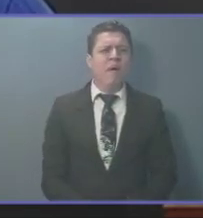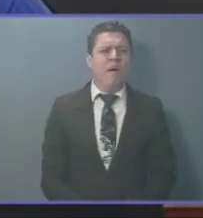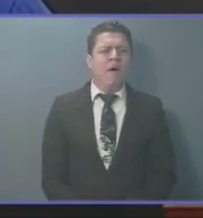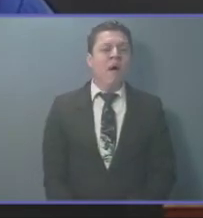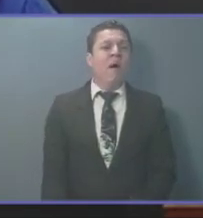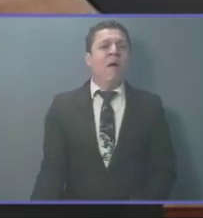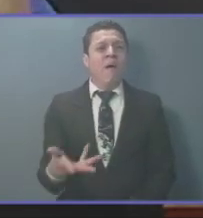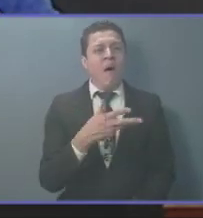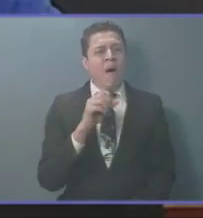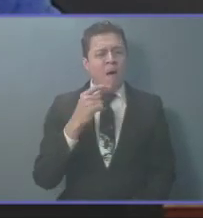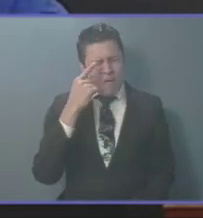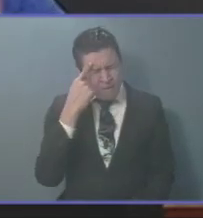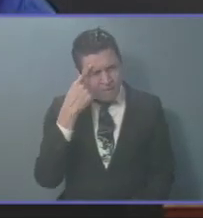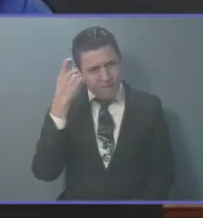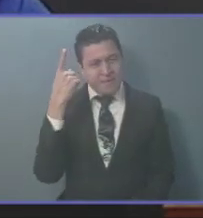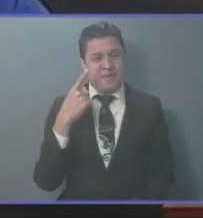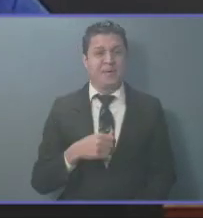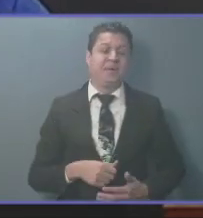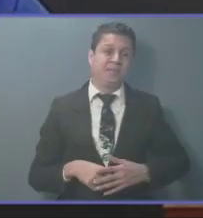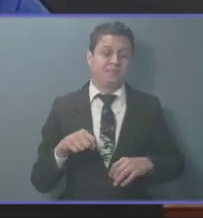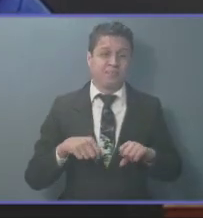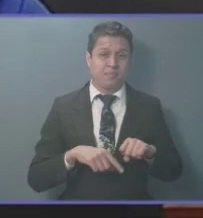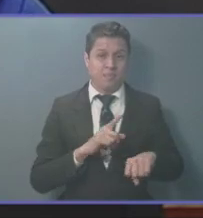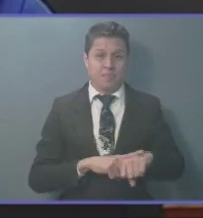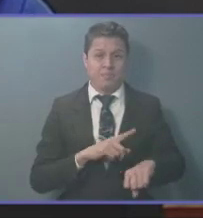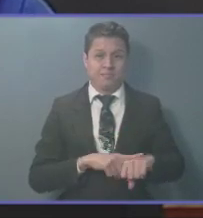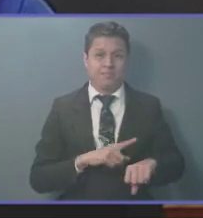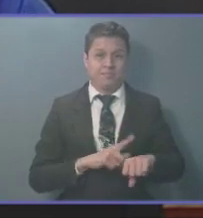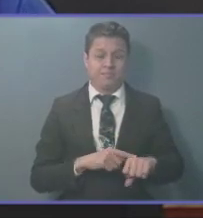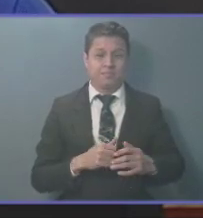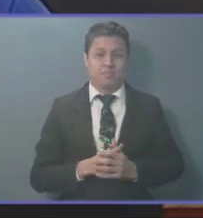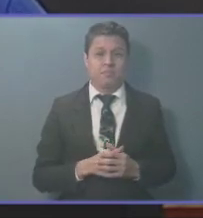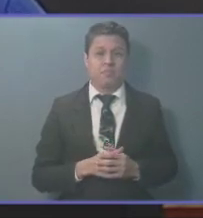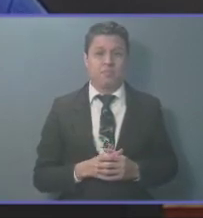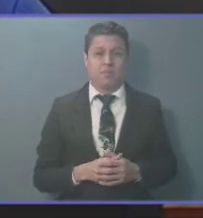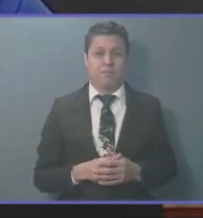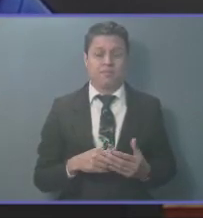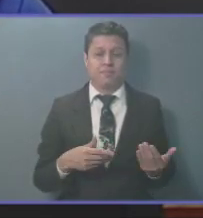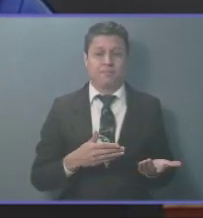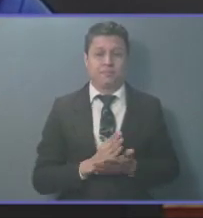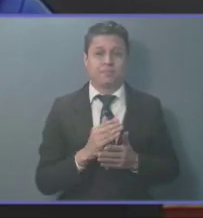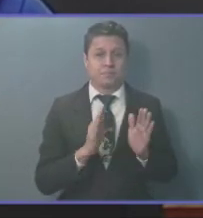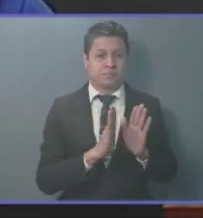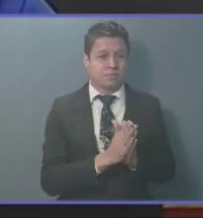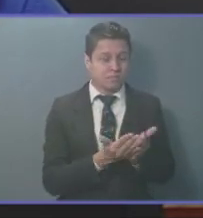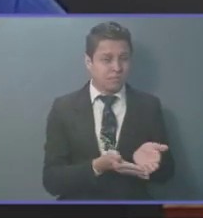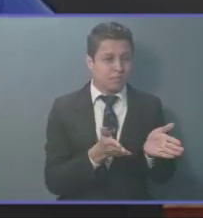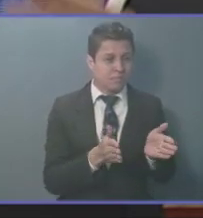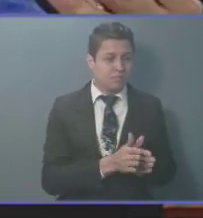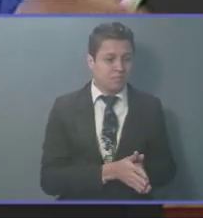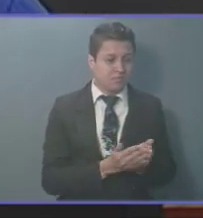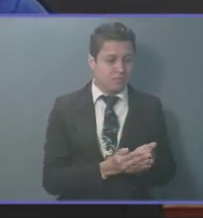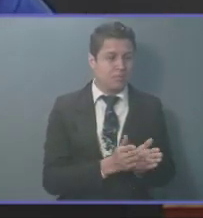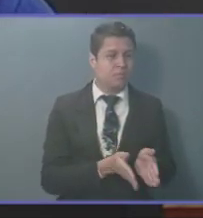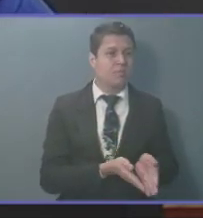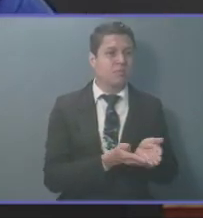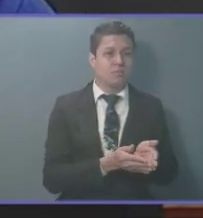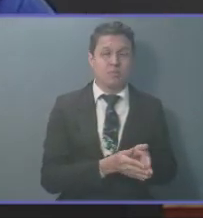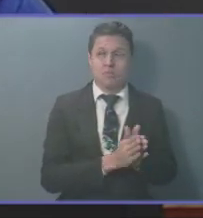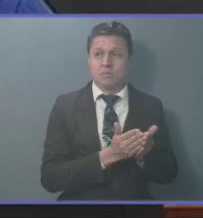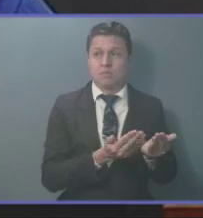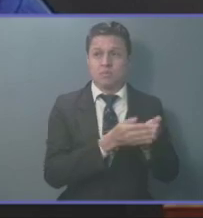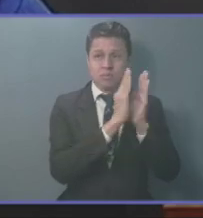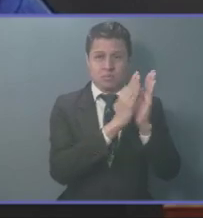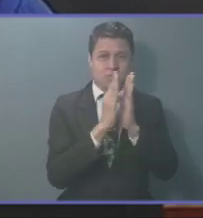Nos recordaba que al estar en la biblioteca Florentín y Duarte, que fue el primer rector de